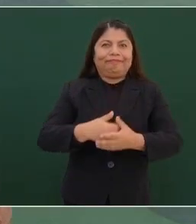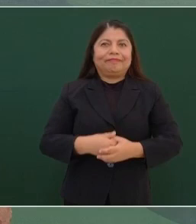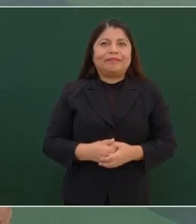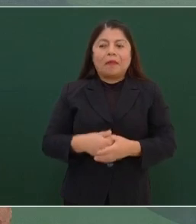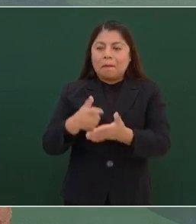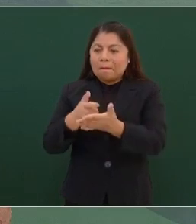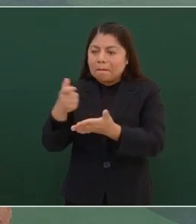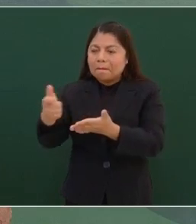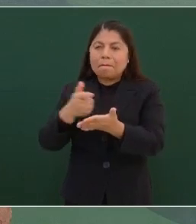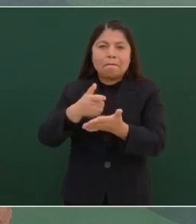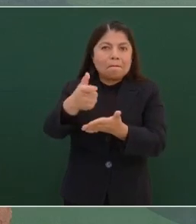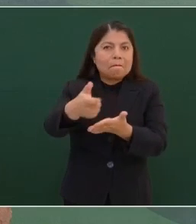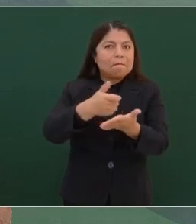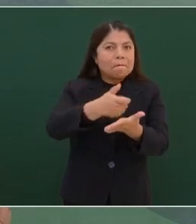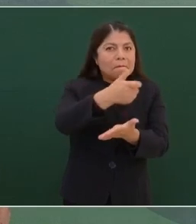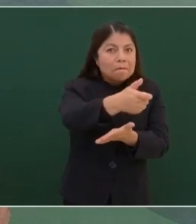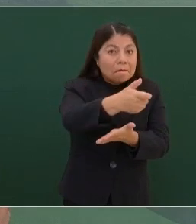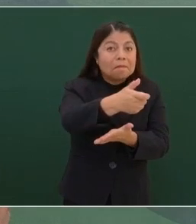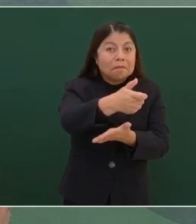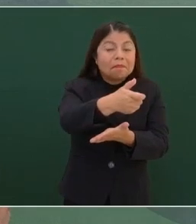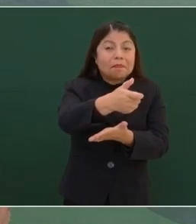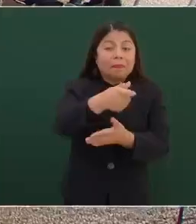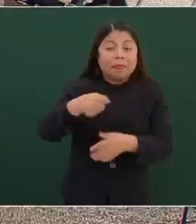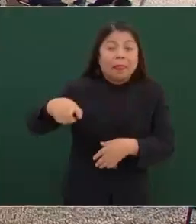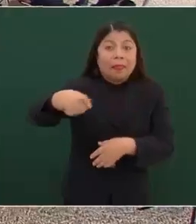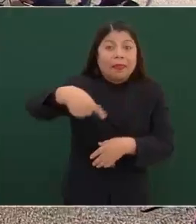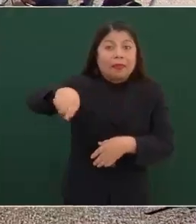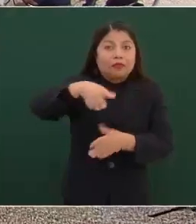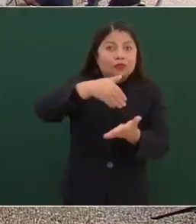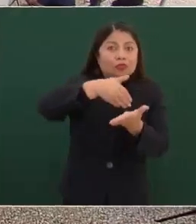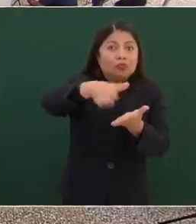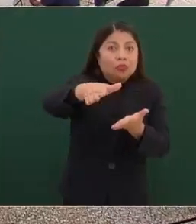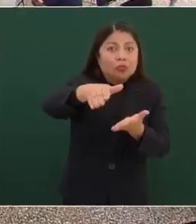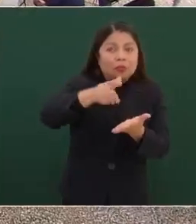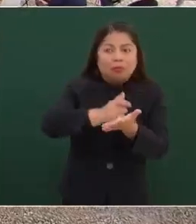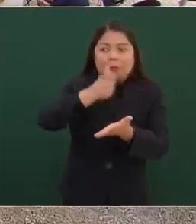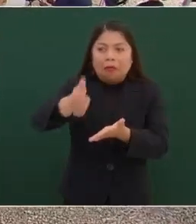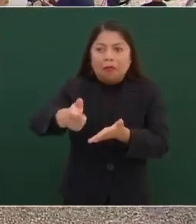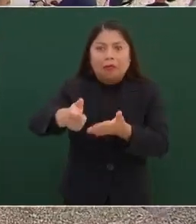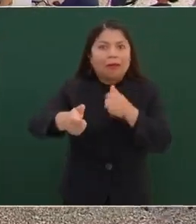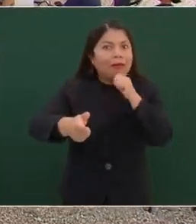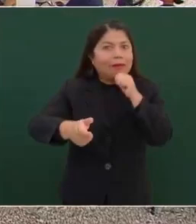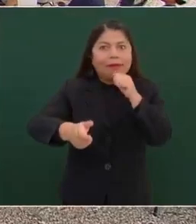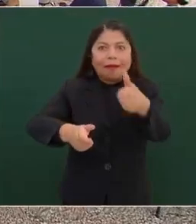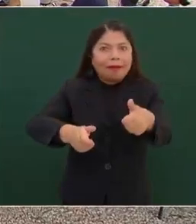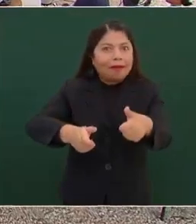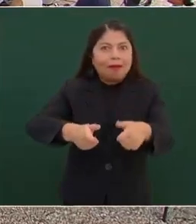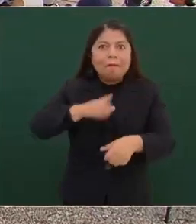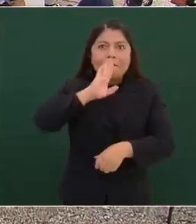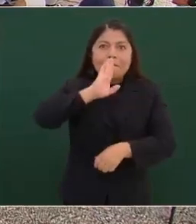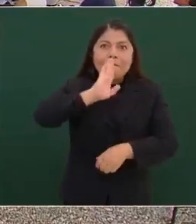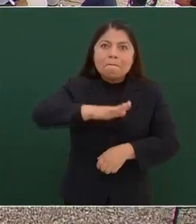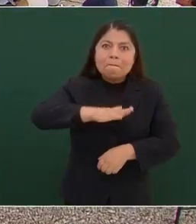porque habían pasado años y no recibían nada. Se cometió con ellos una gran